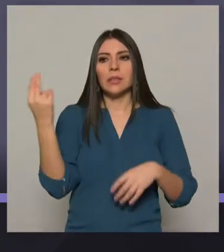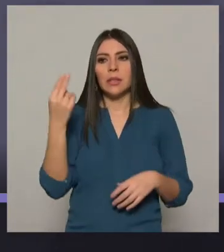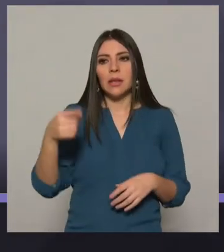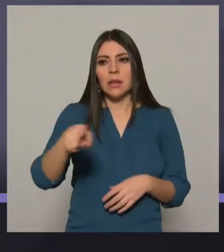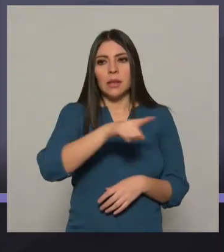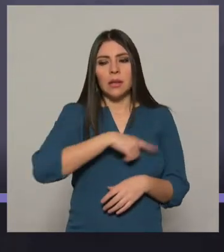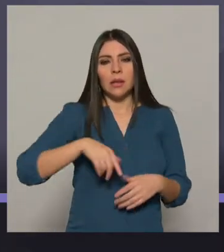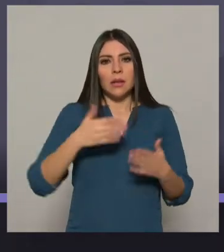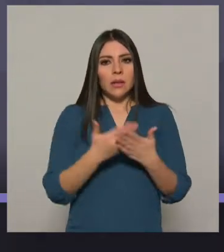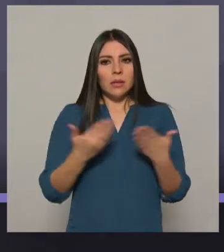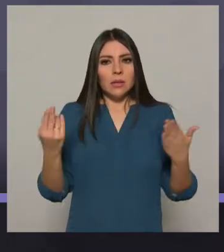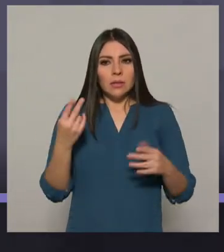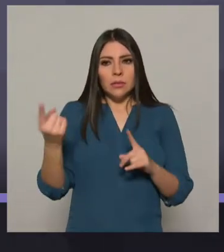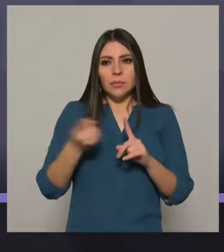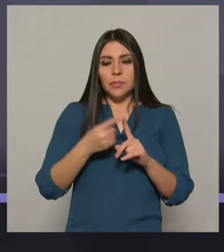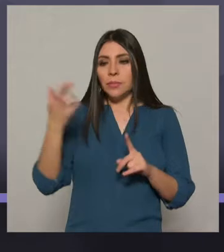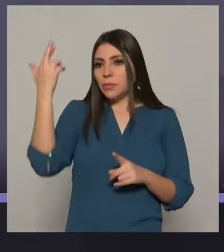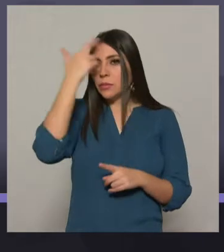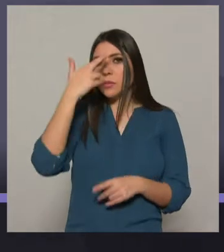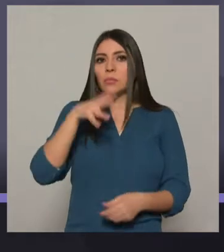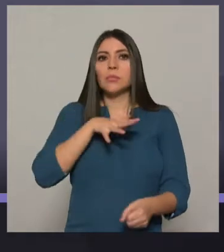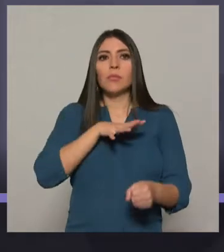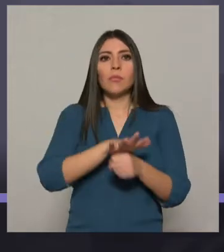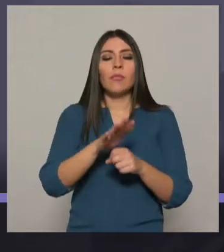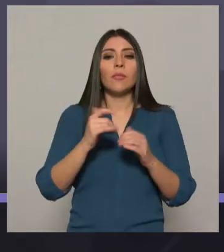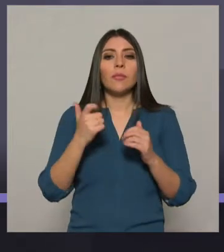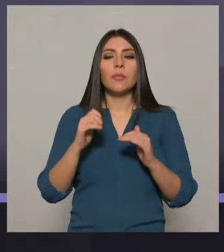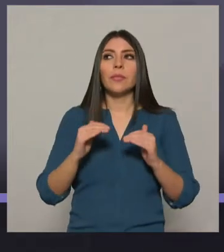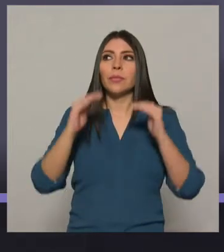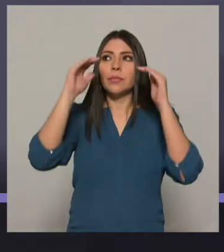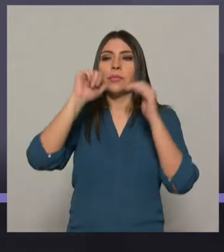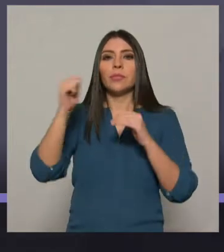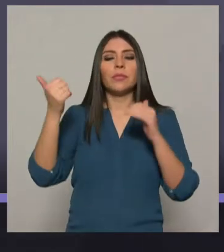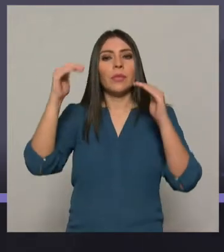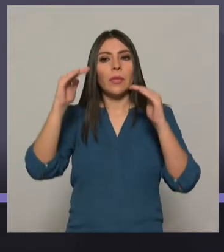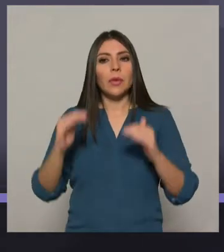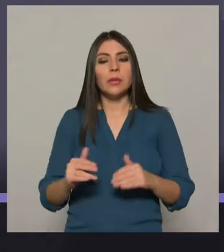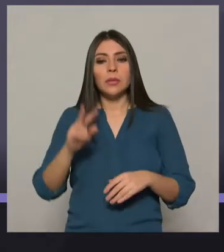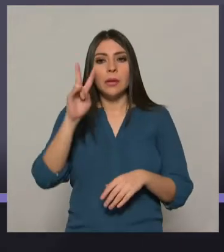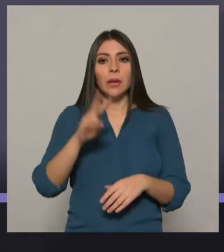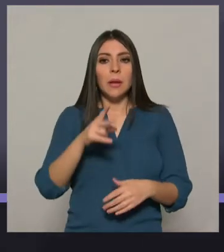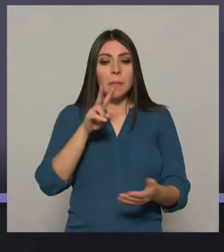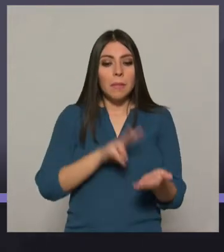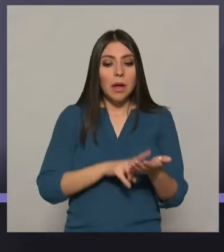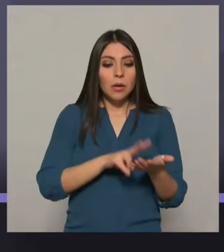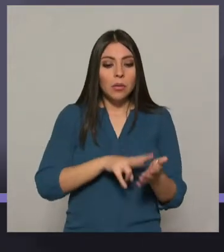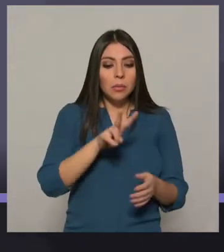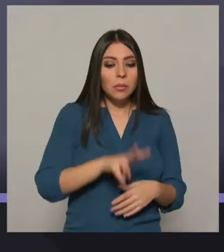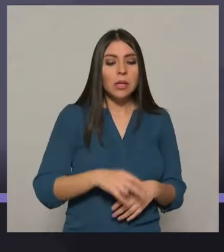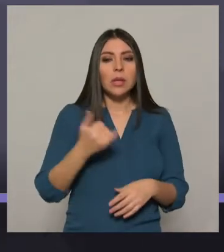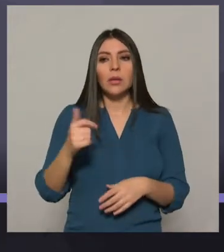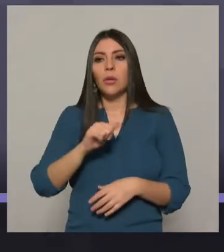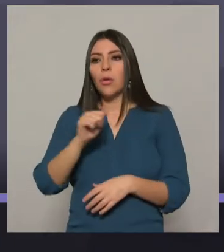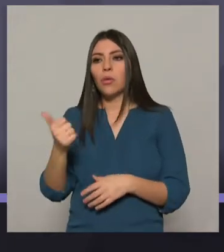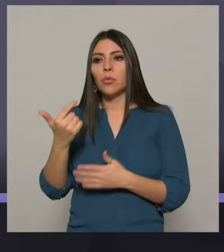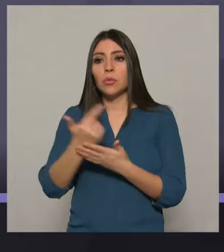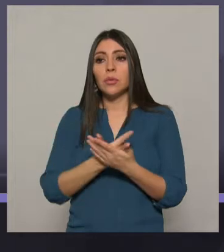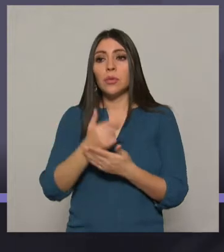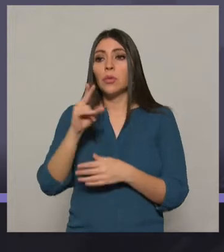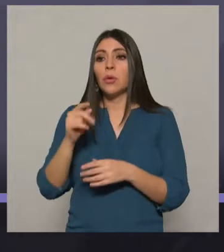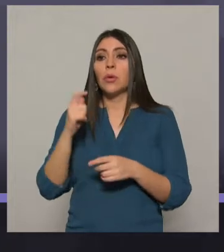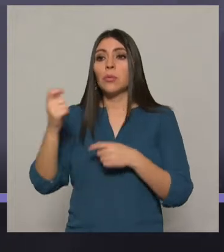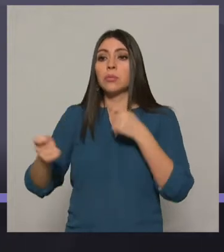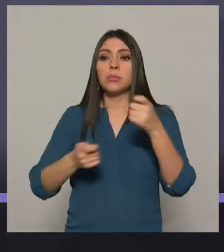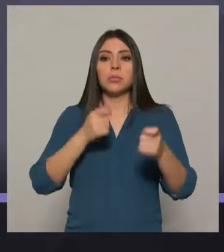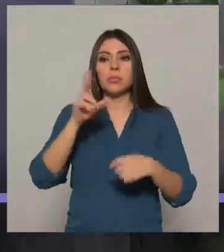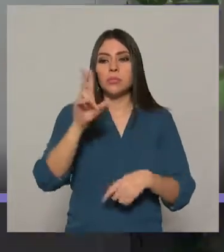es revisar los incrementos y los decrementos en su valor nominal y en su valor real, ¿no? No simplemente asignar montos.